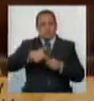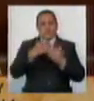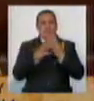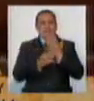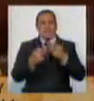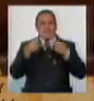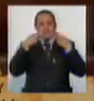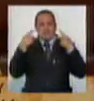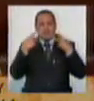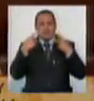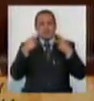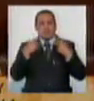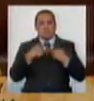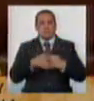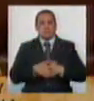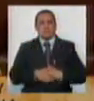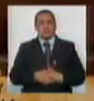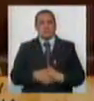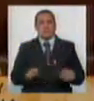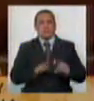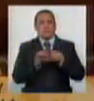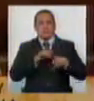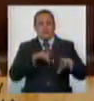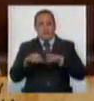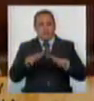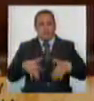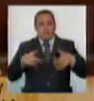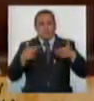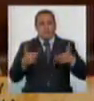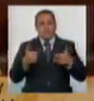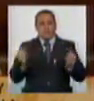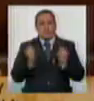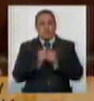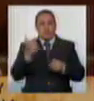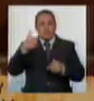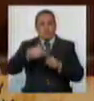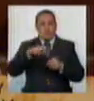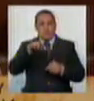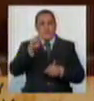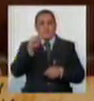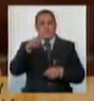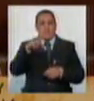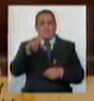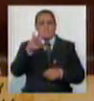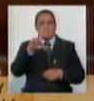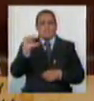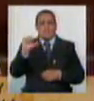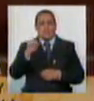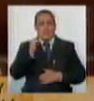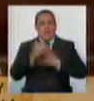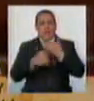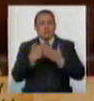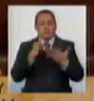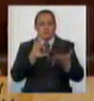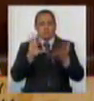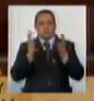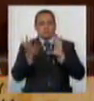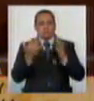selva. Y hará también que la refinería La Pampilla avance en su